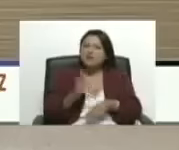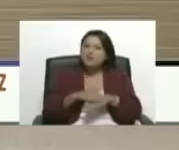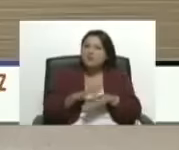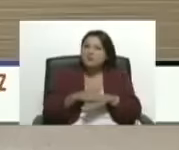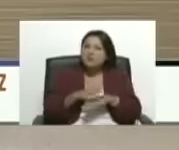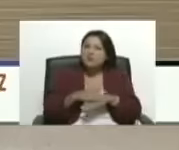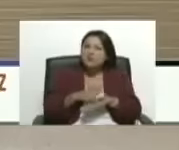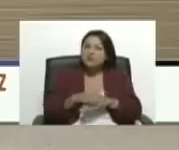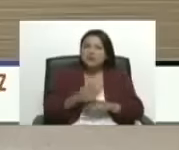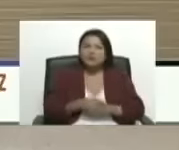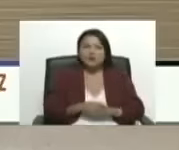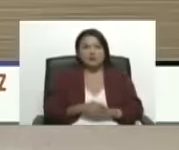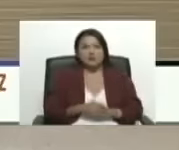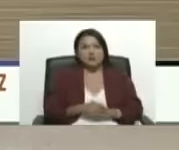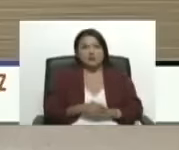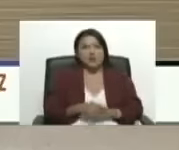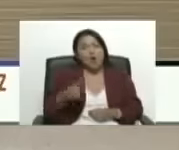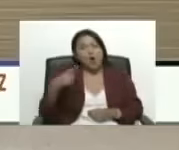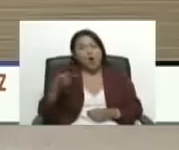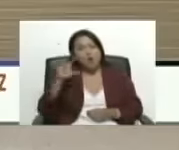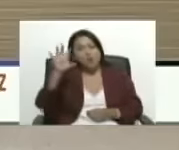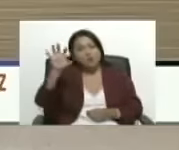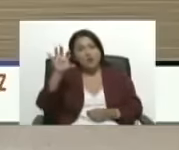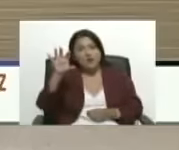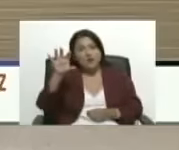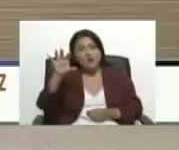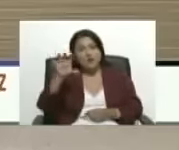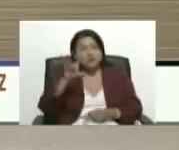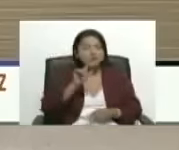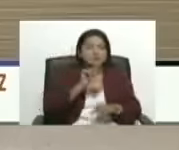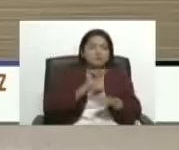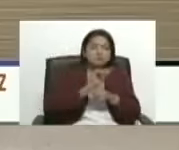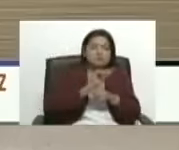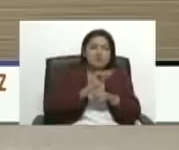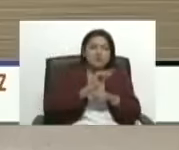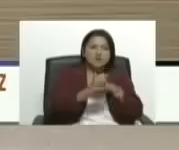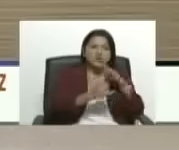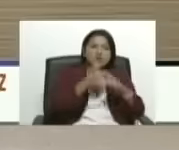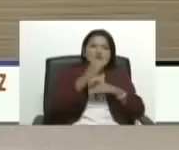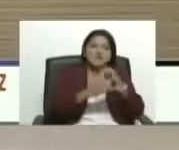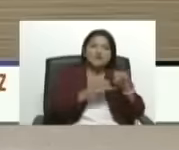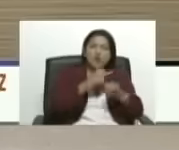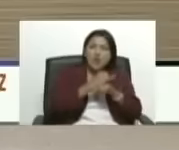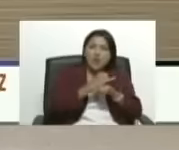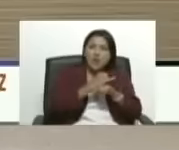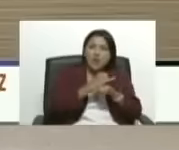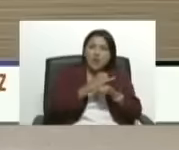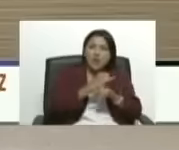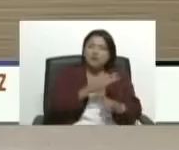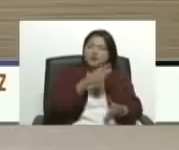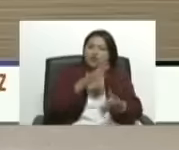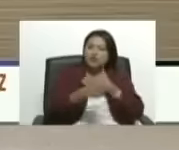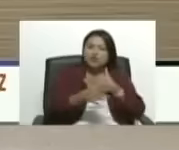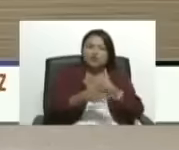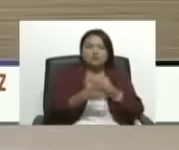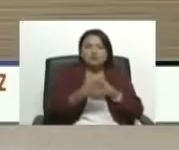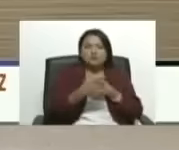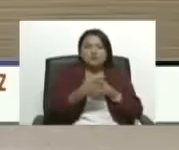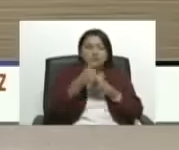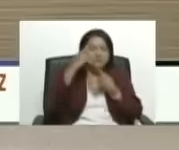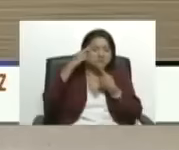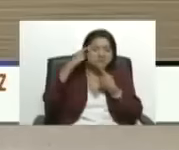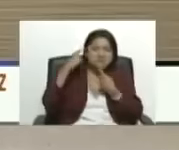pide un organismo internacional que desconozca el orden constitucional de un país? Violentando incluso la Carta de las Naciones